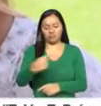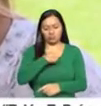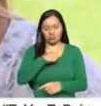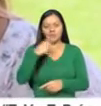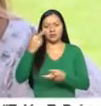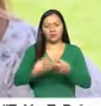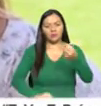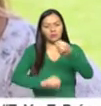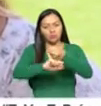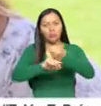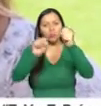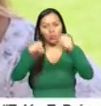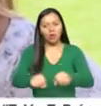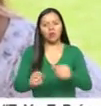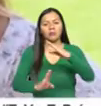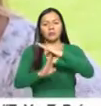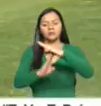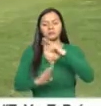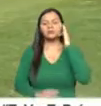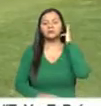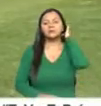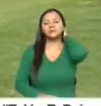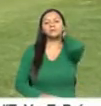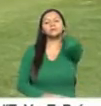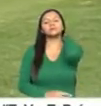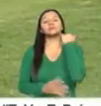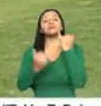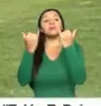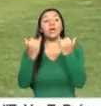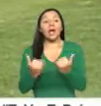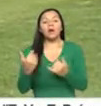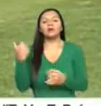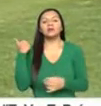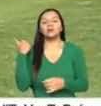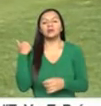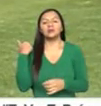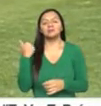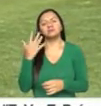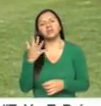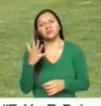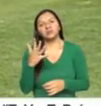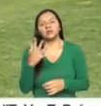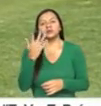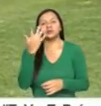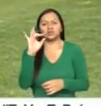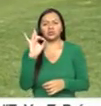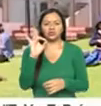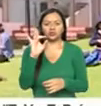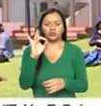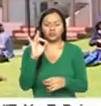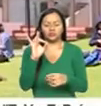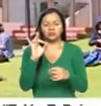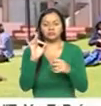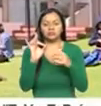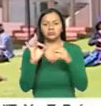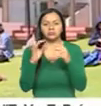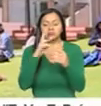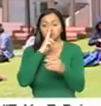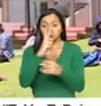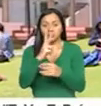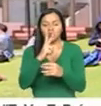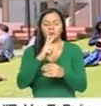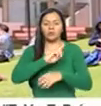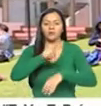juntos construyamos una mejor paz, ojalá. Actualmente existe más de una docena de nuevos programas presenciales, en línea o